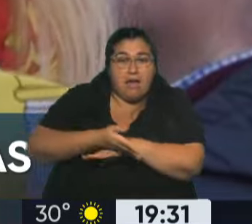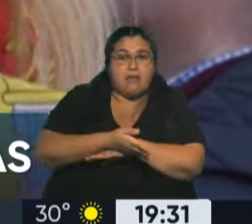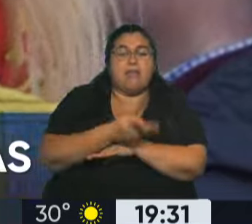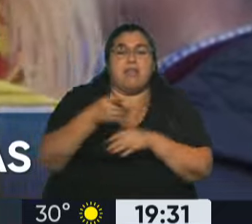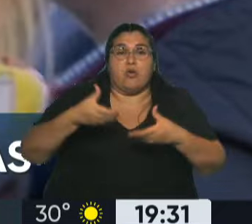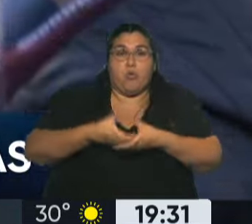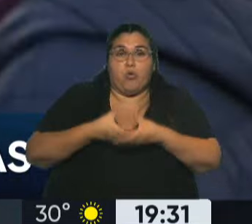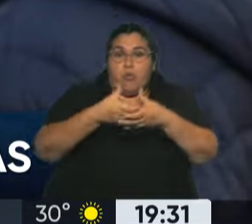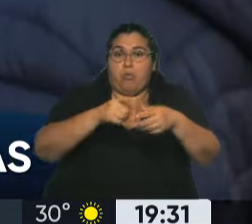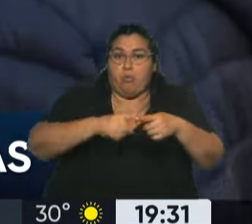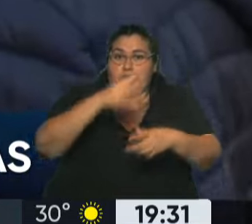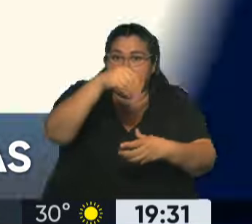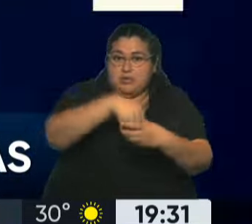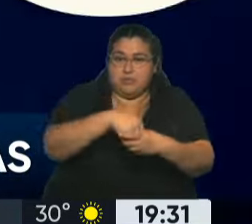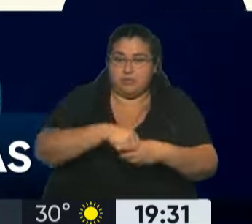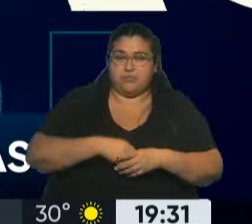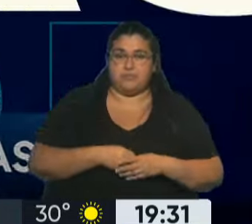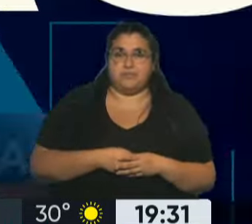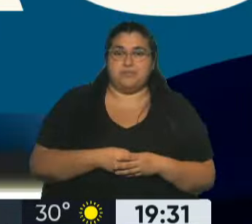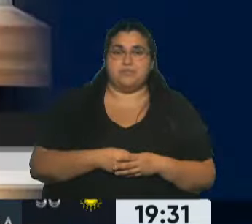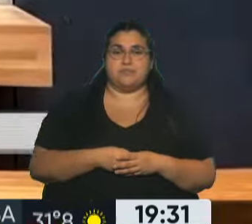partido y sus pactos con el PSOE.